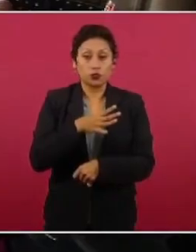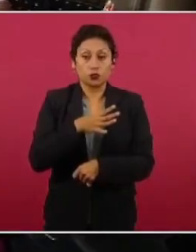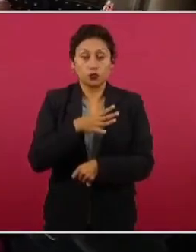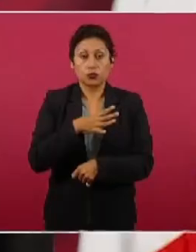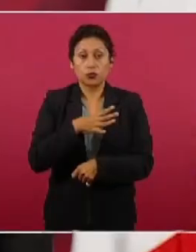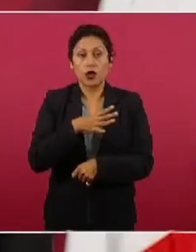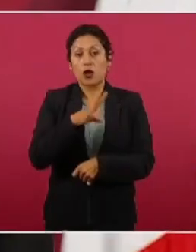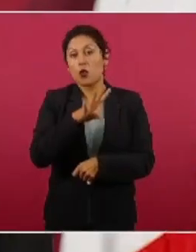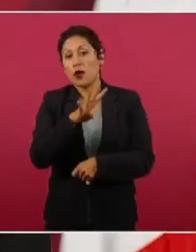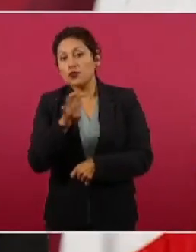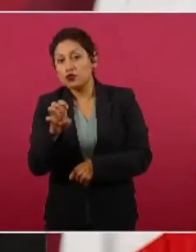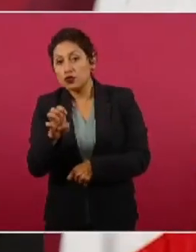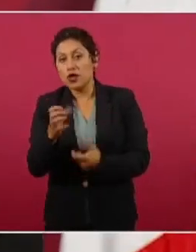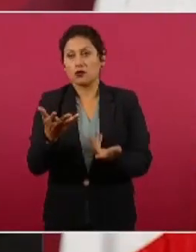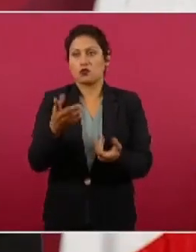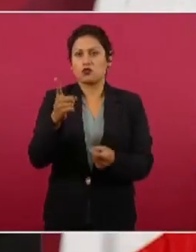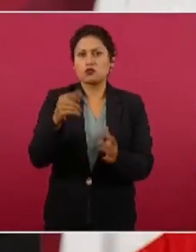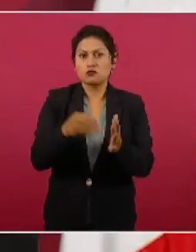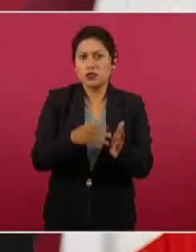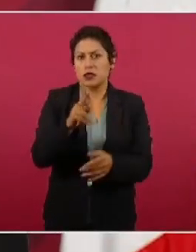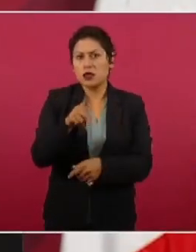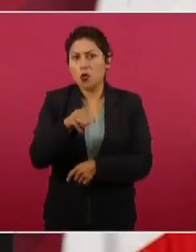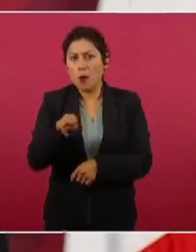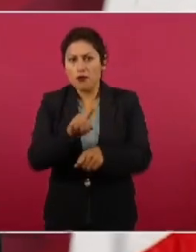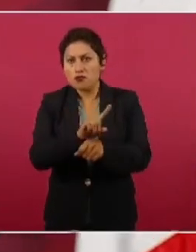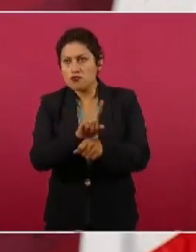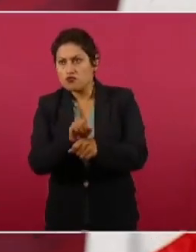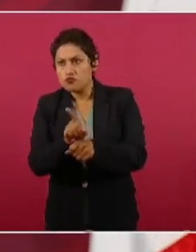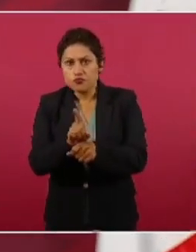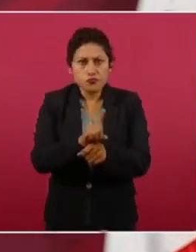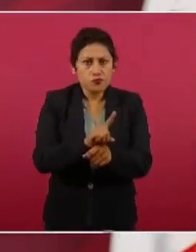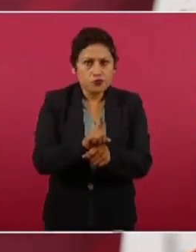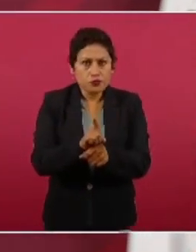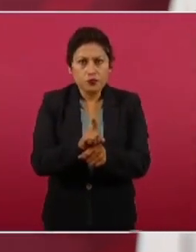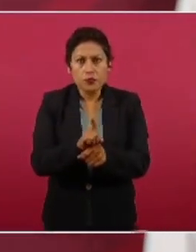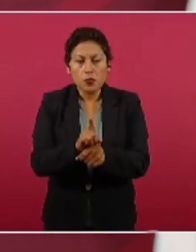mil kilómetros y de